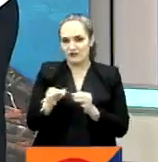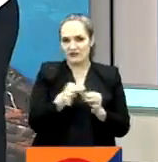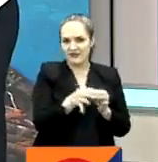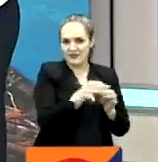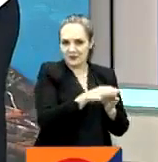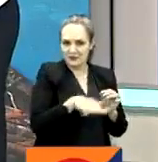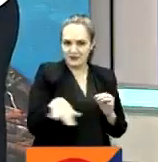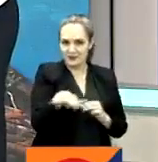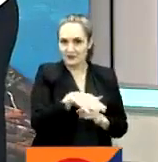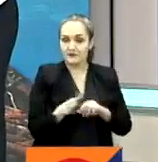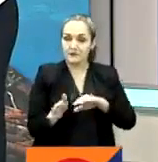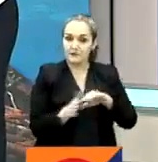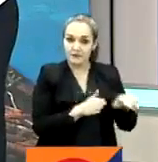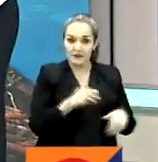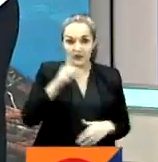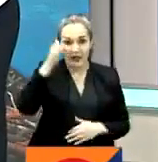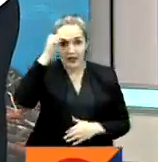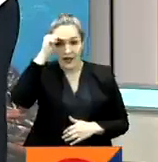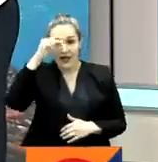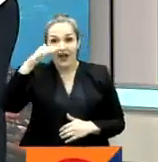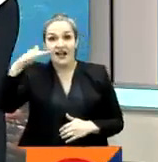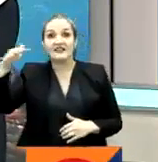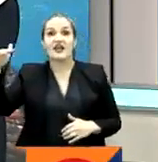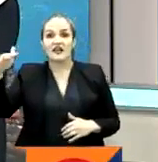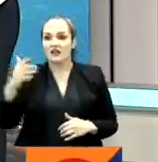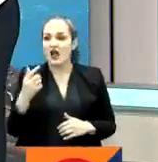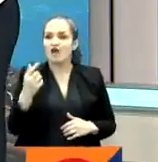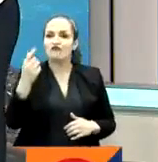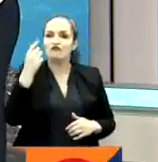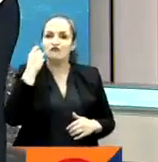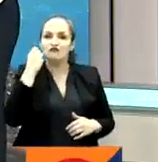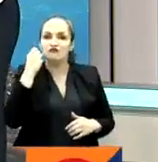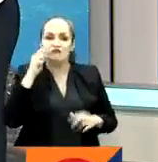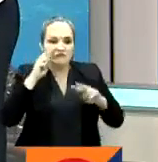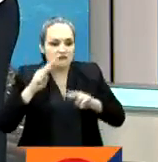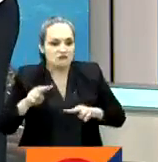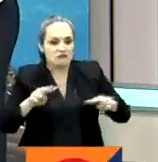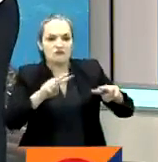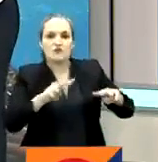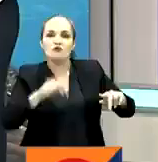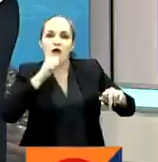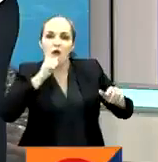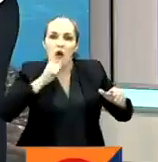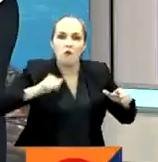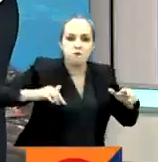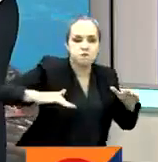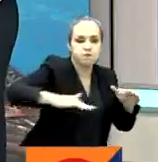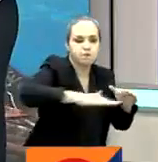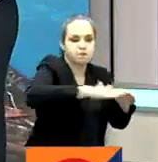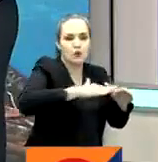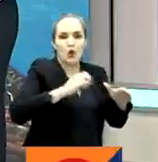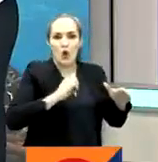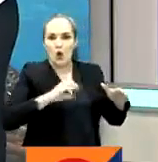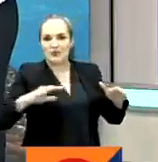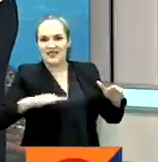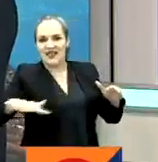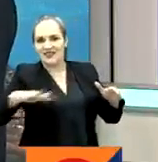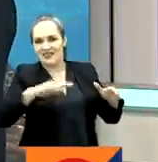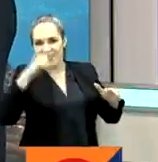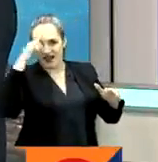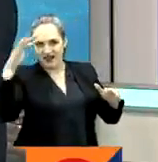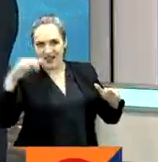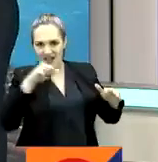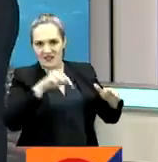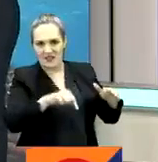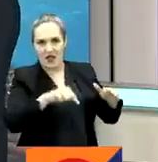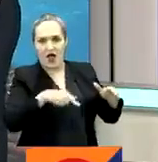Últimas horas fueron retiradas 42 toneladas de desechos de la Ciénaga de las Quintas, ubicada en el occidente de la ciudad, y un lugar